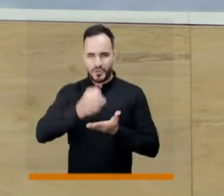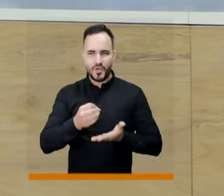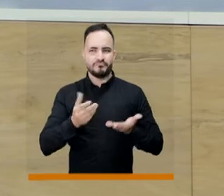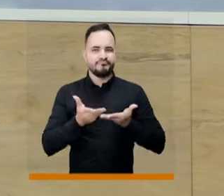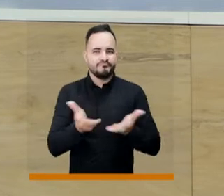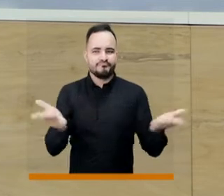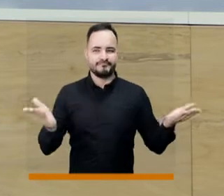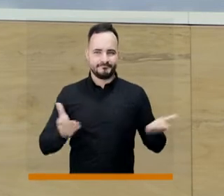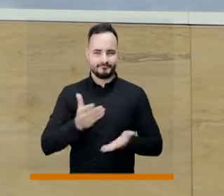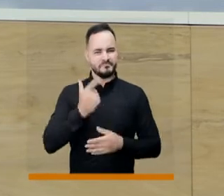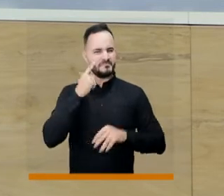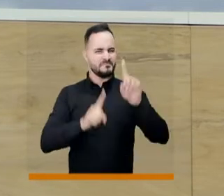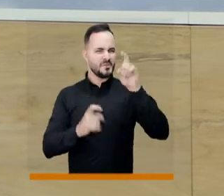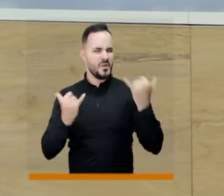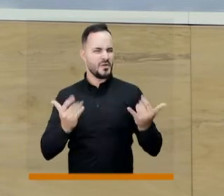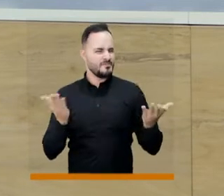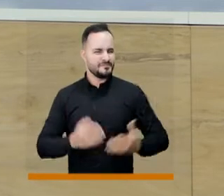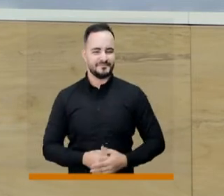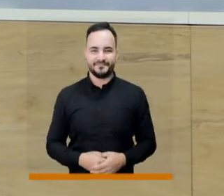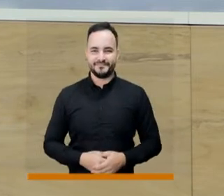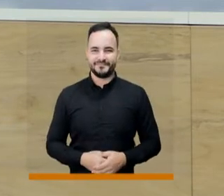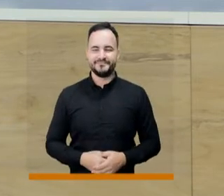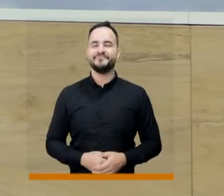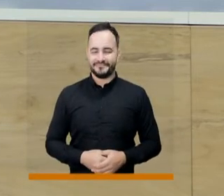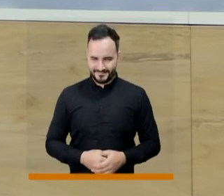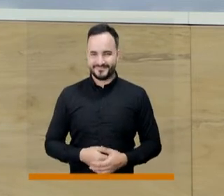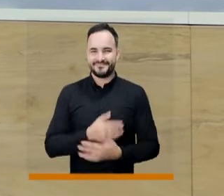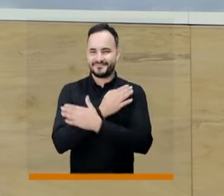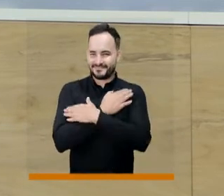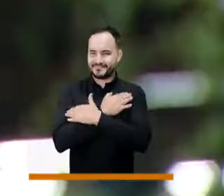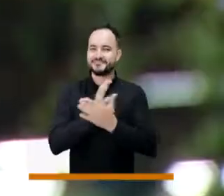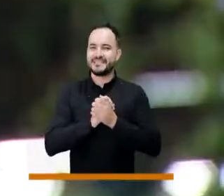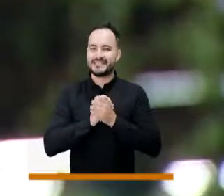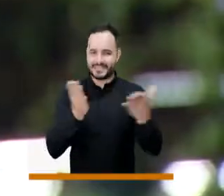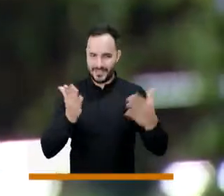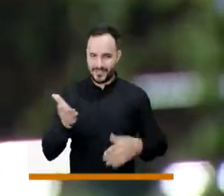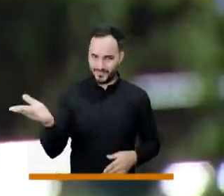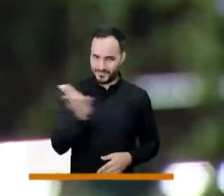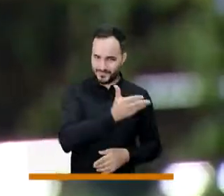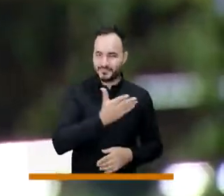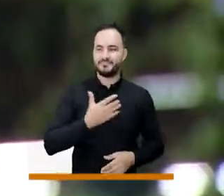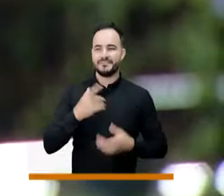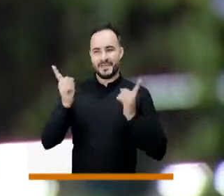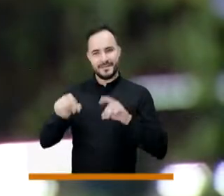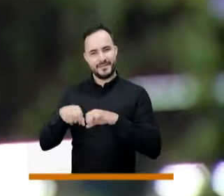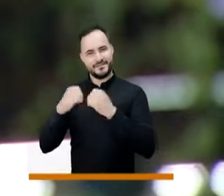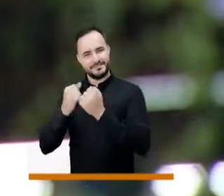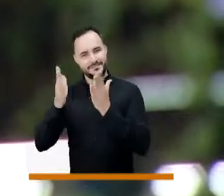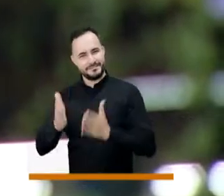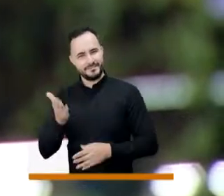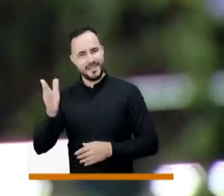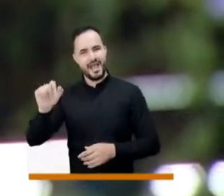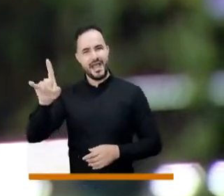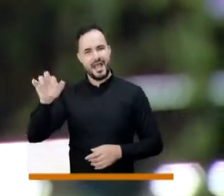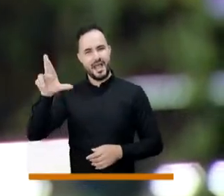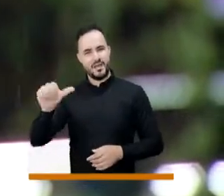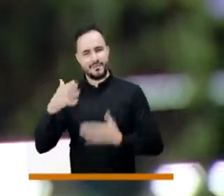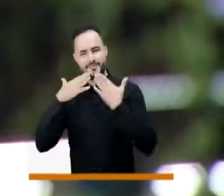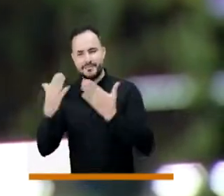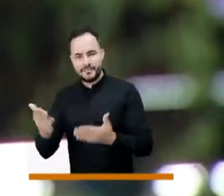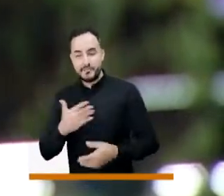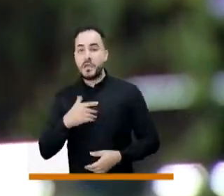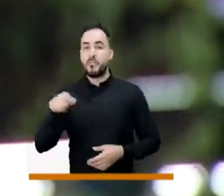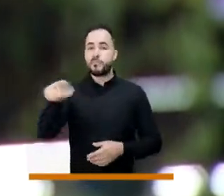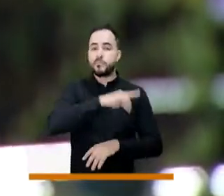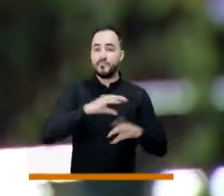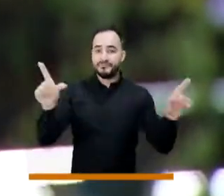comunidad, escuchándolos y formulándoles la pregunta del día. Catherine, un cordial saludo para ti, para la concejala Aura